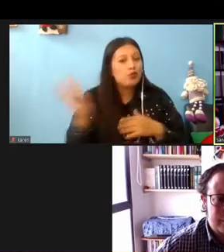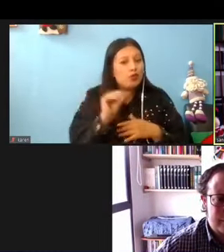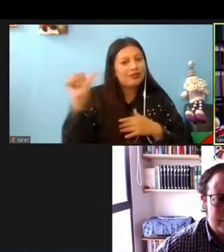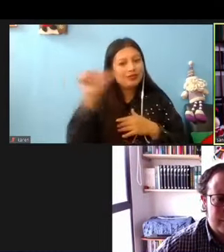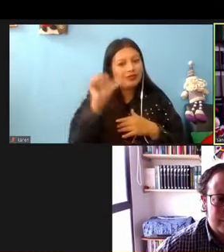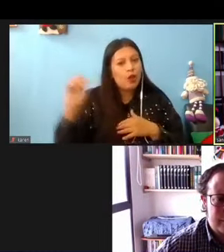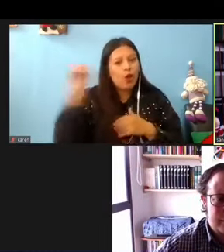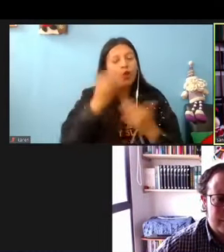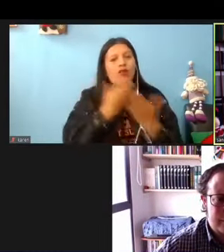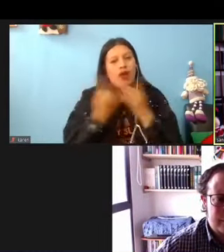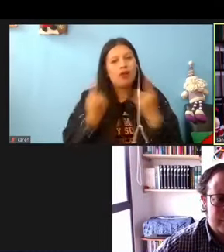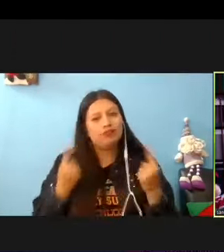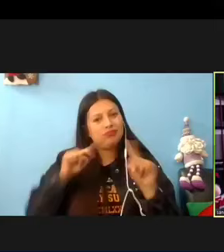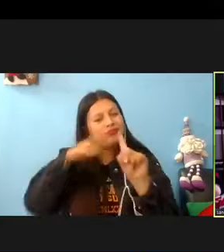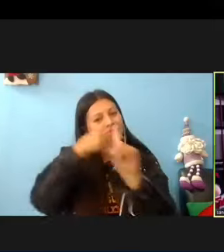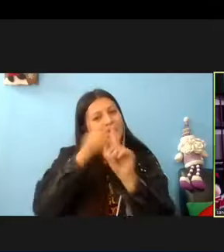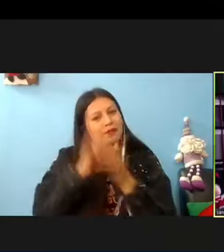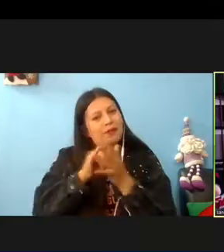esta iniciativa.